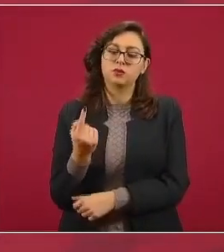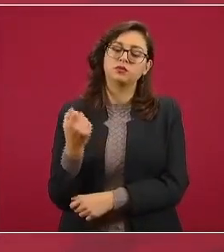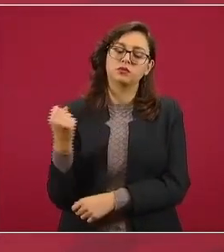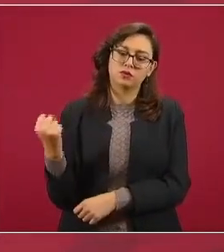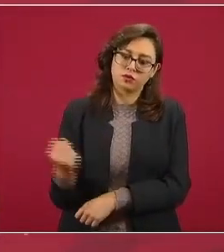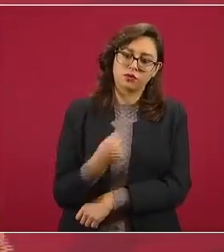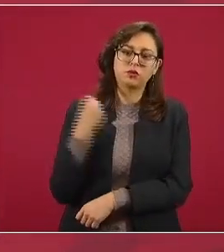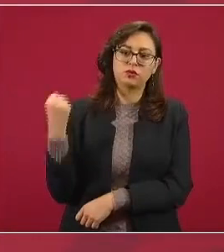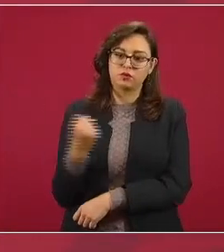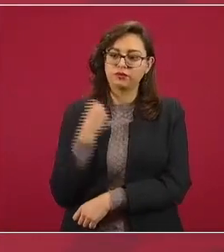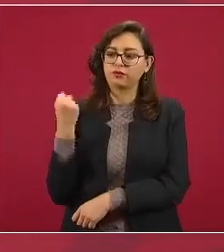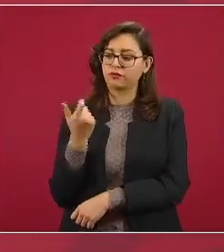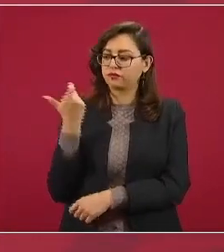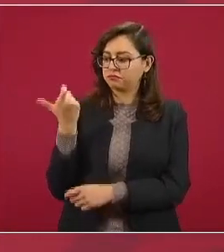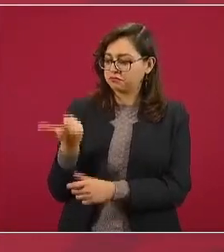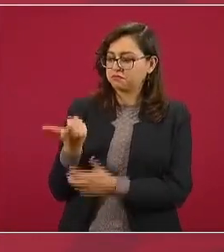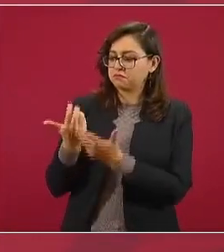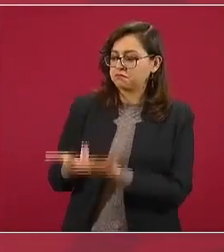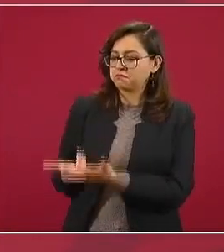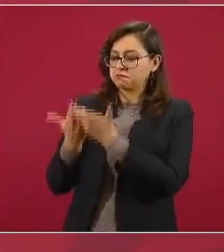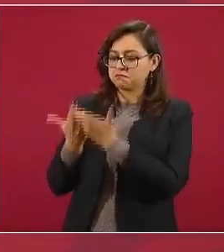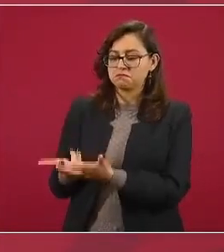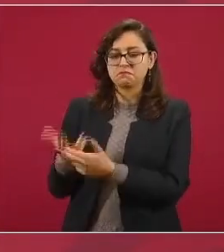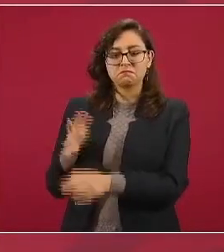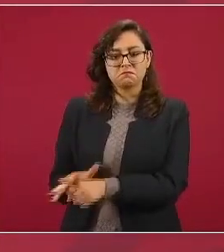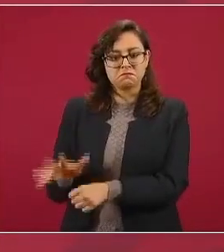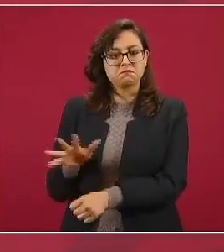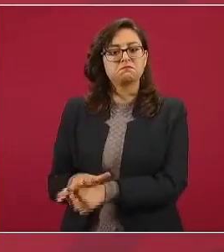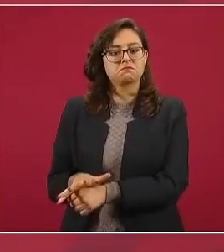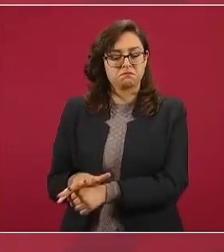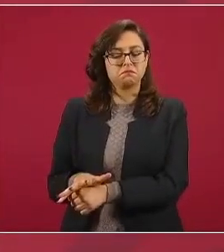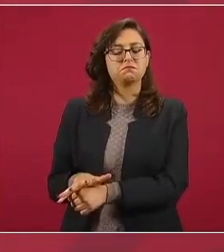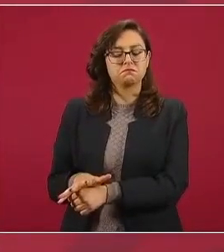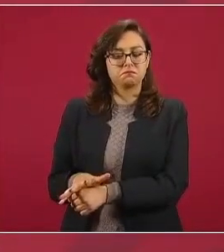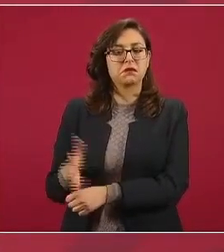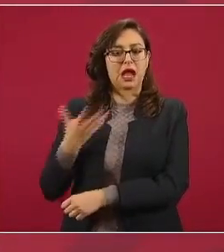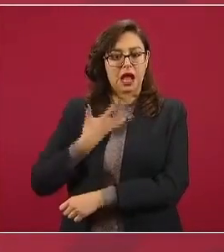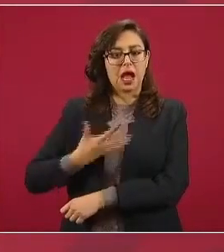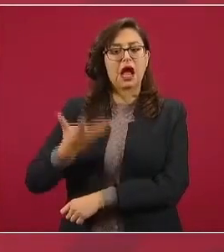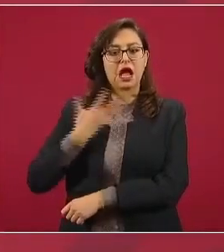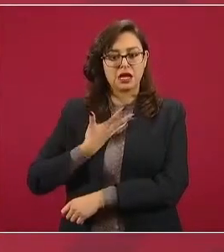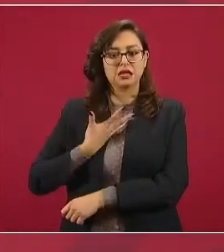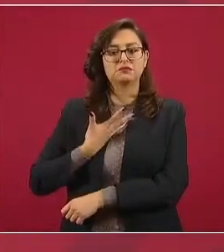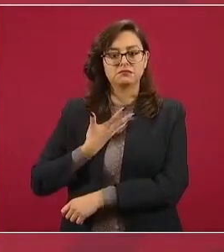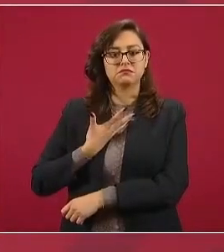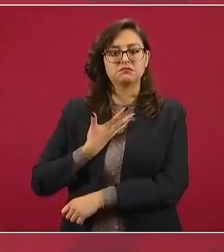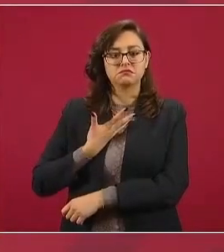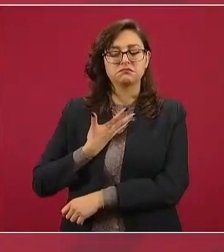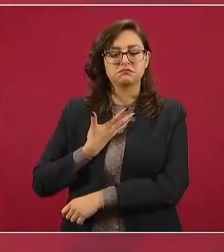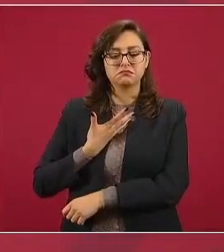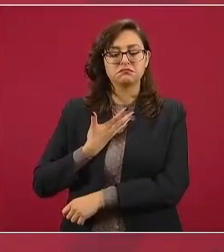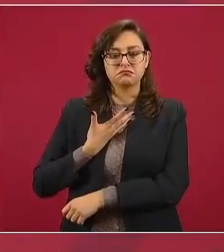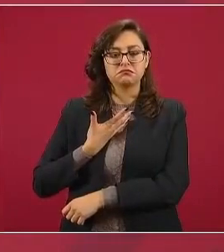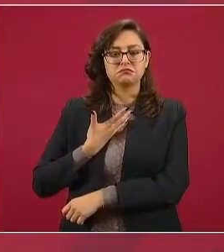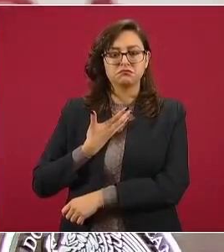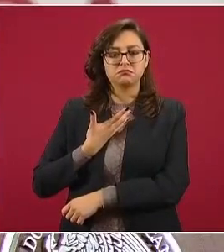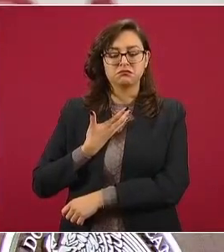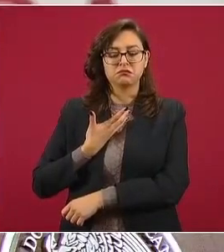contamos con finanzas públicas sanas, tenemos para estos